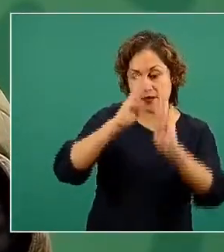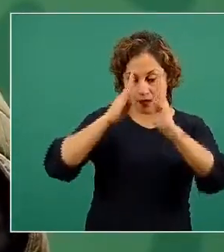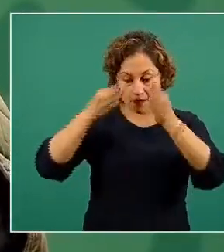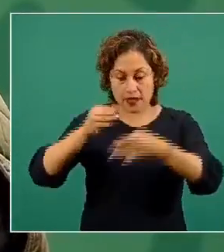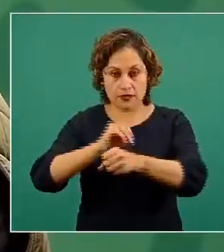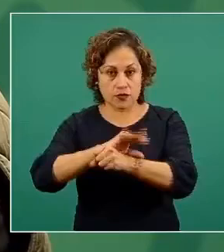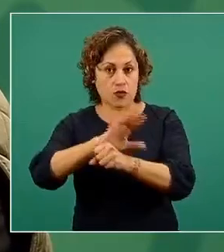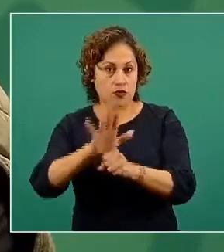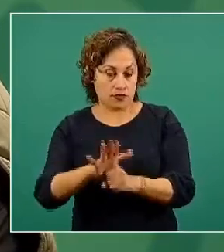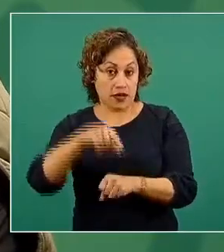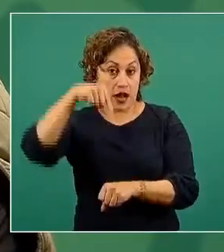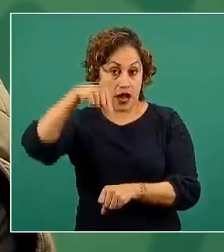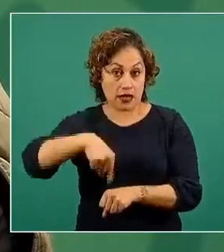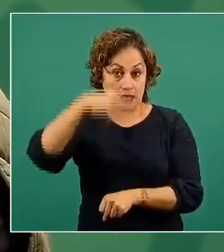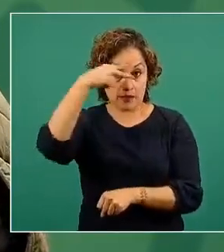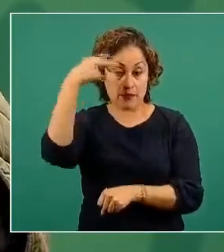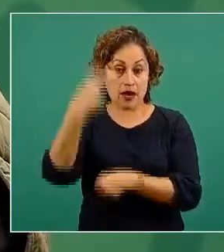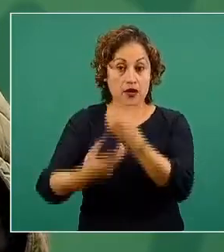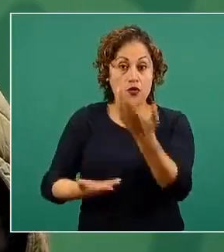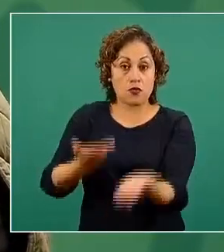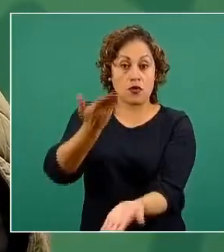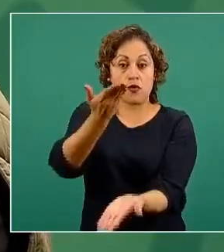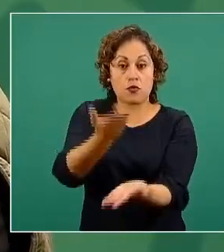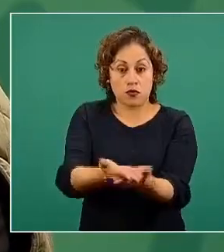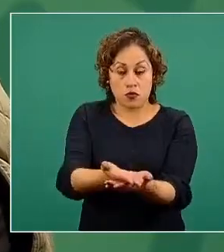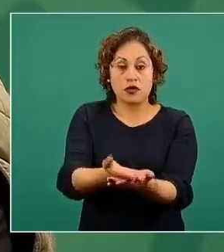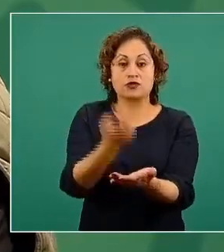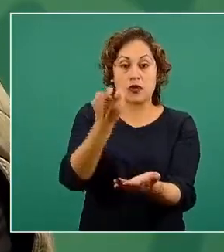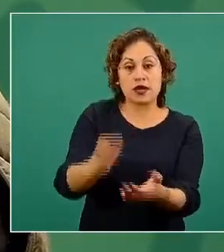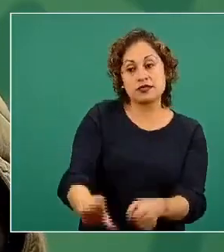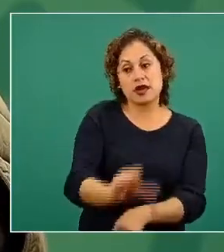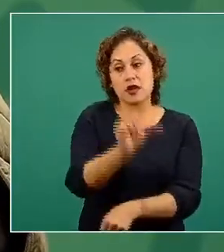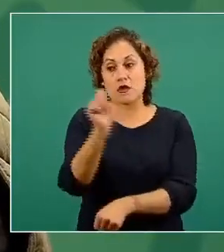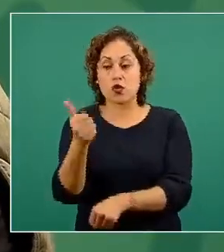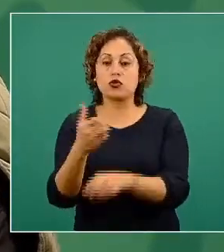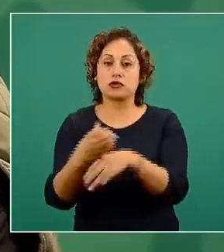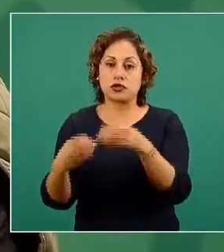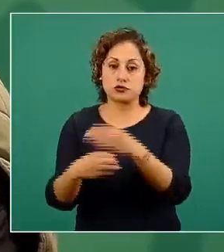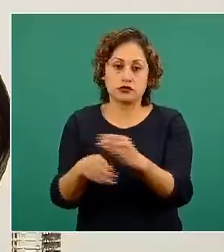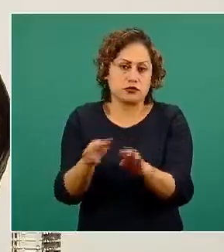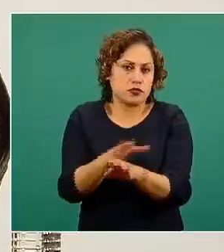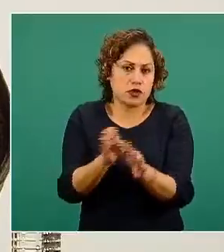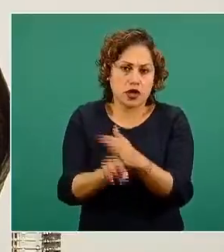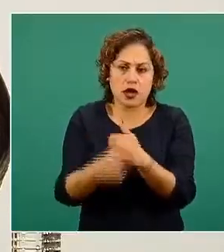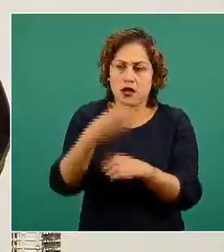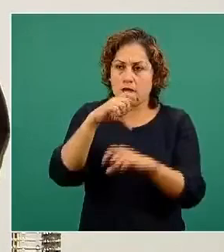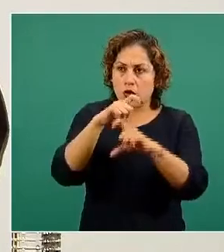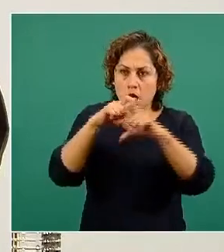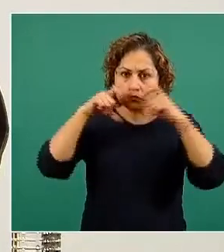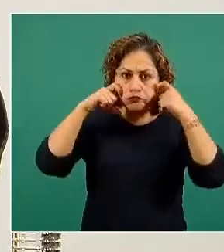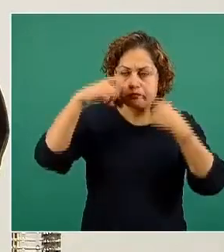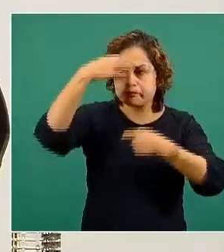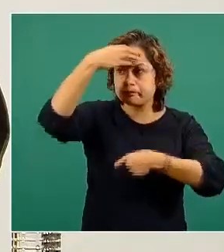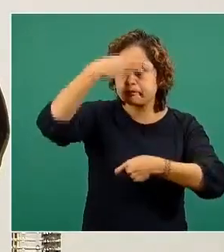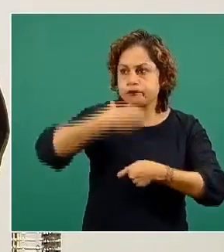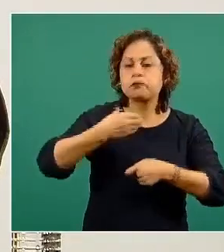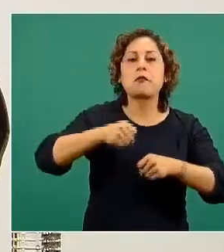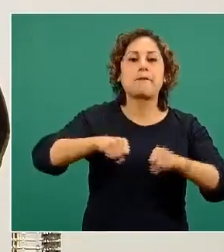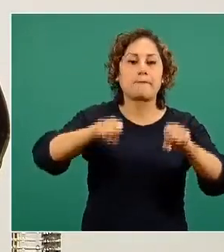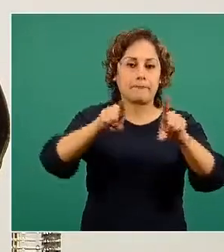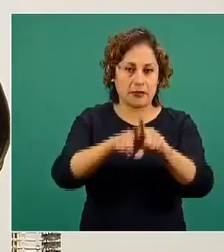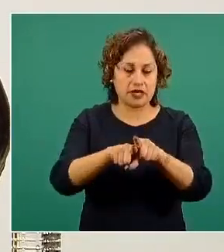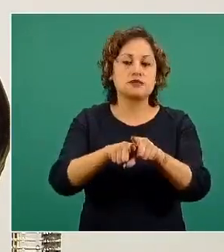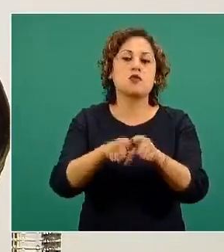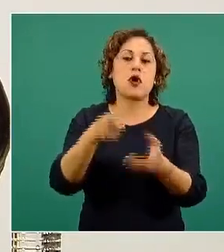propuesta mexicana ha sido que esto se amplíe a otros insumos, insisto, equipos de protección personal, equipo hospitalario,